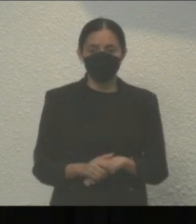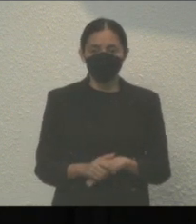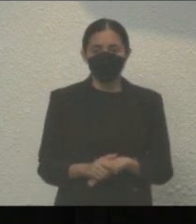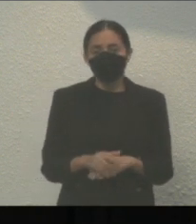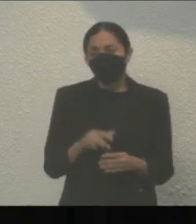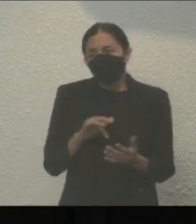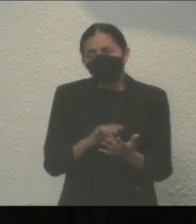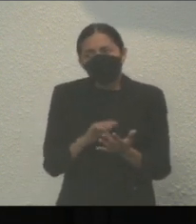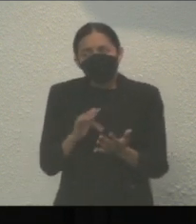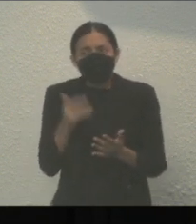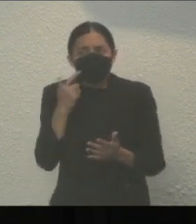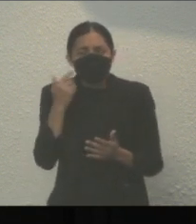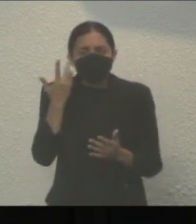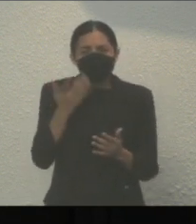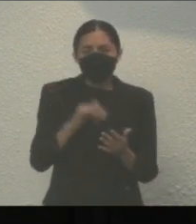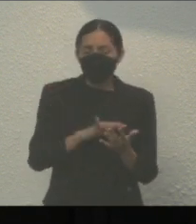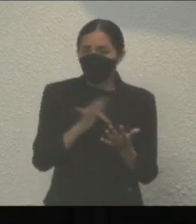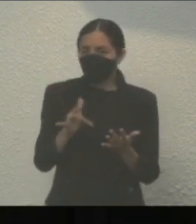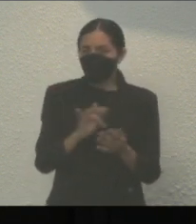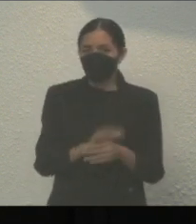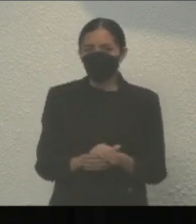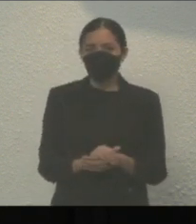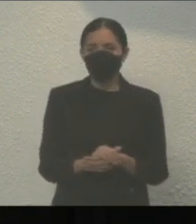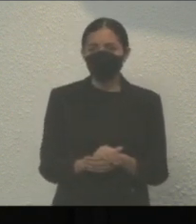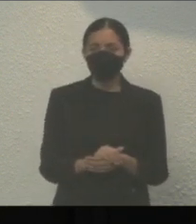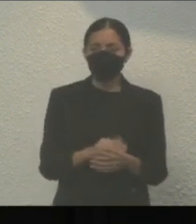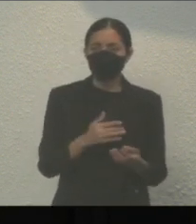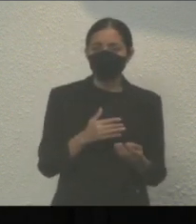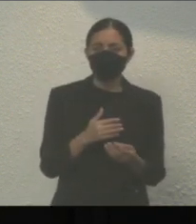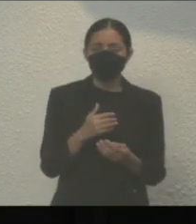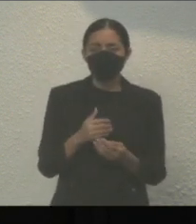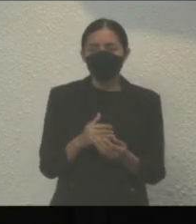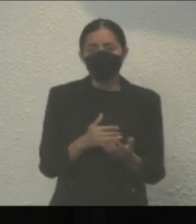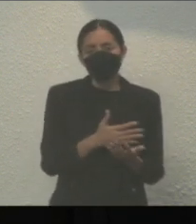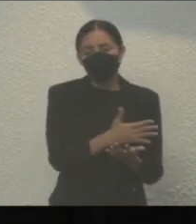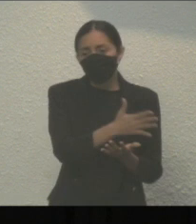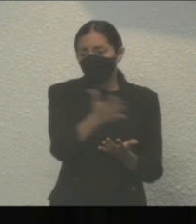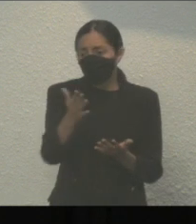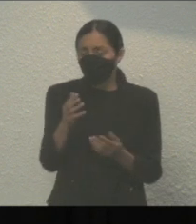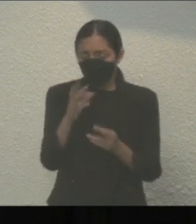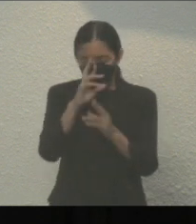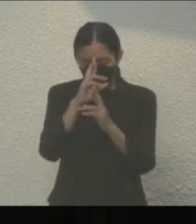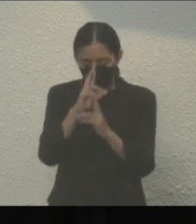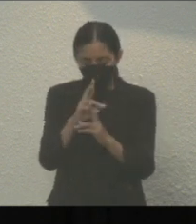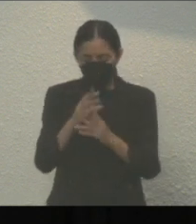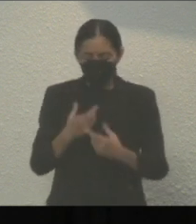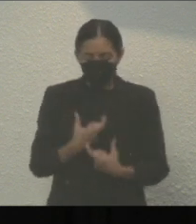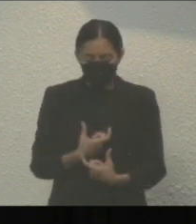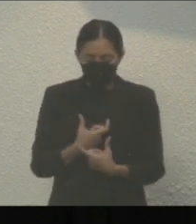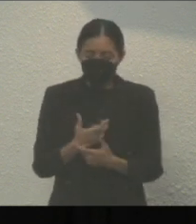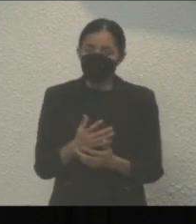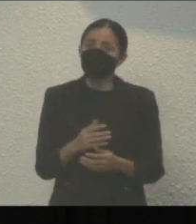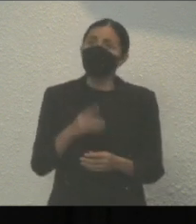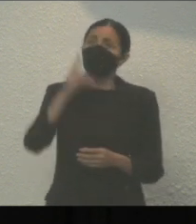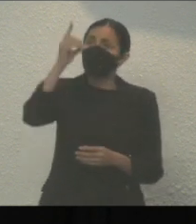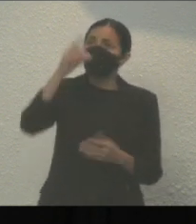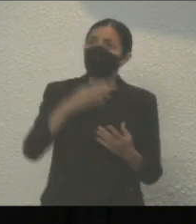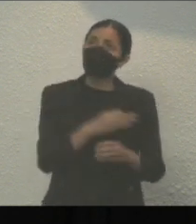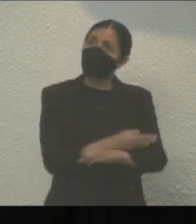Quiero agradecer este honorable reconocimiento, primero que nada a Dios y a mi